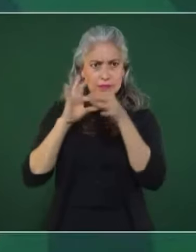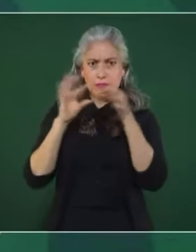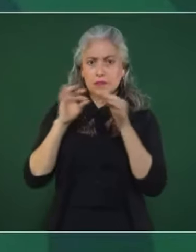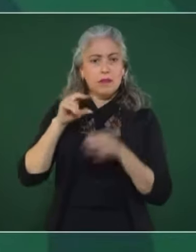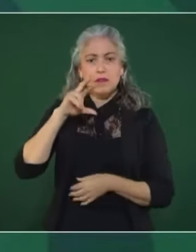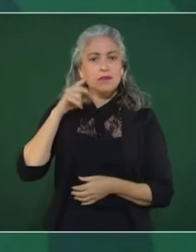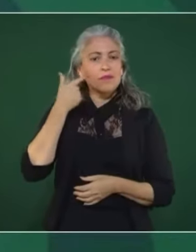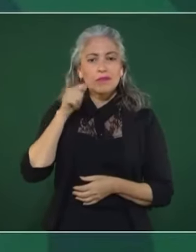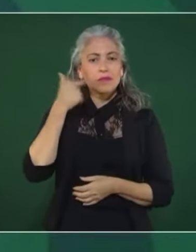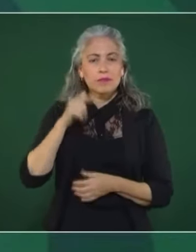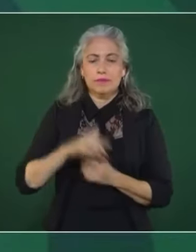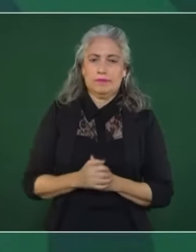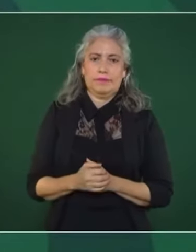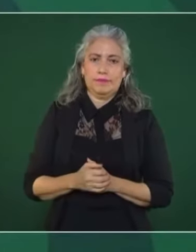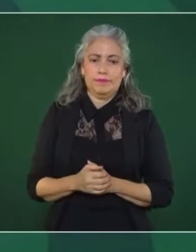Es más,